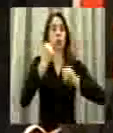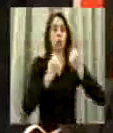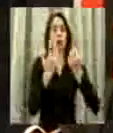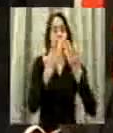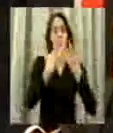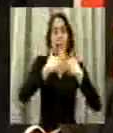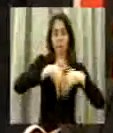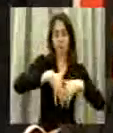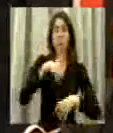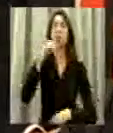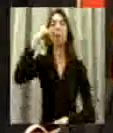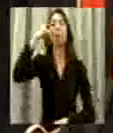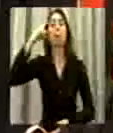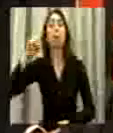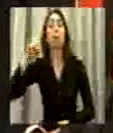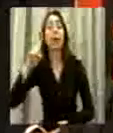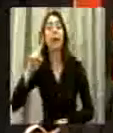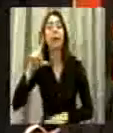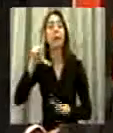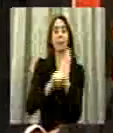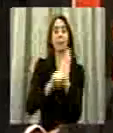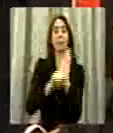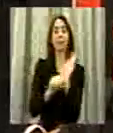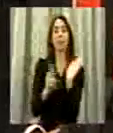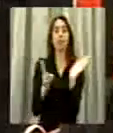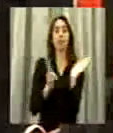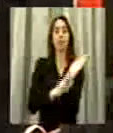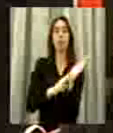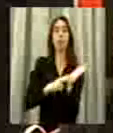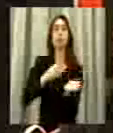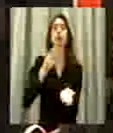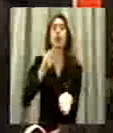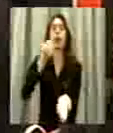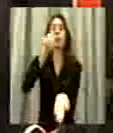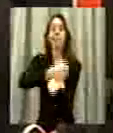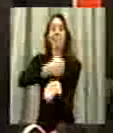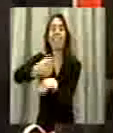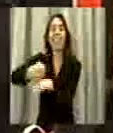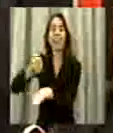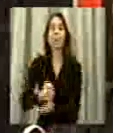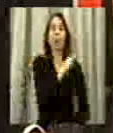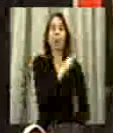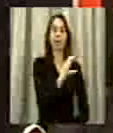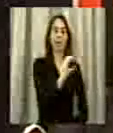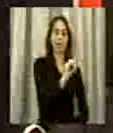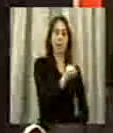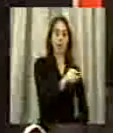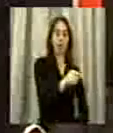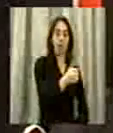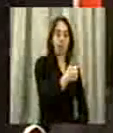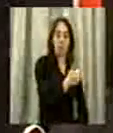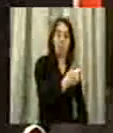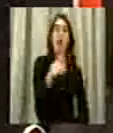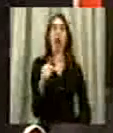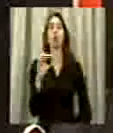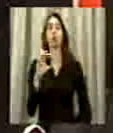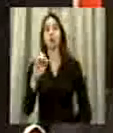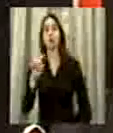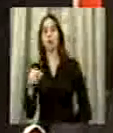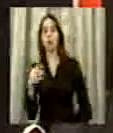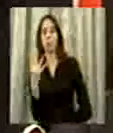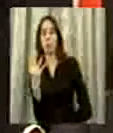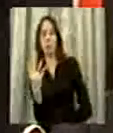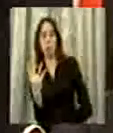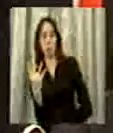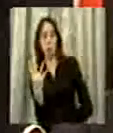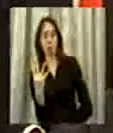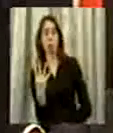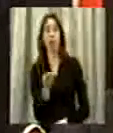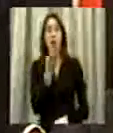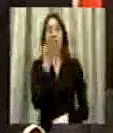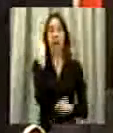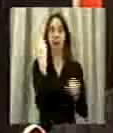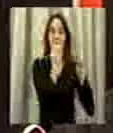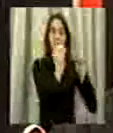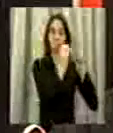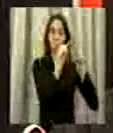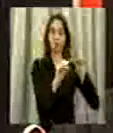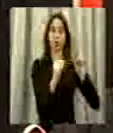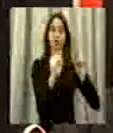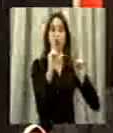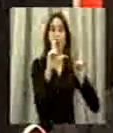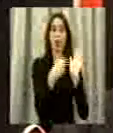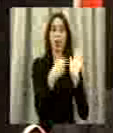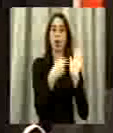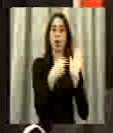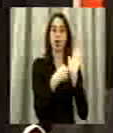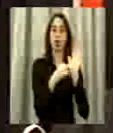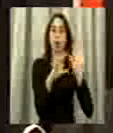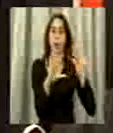pero redujimos la tasa de impuesto de timbres de 0,6 a 0,4. Yo quiero recordar que nosotros tuvimos la tasa en julio del